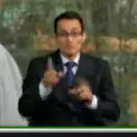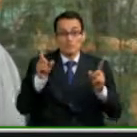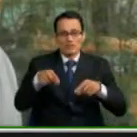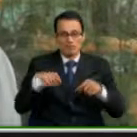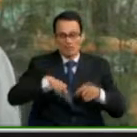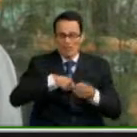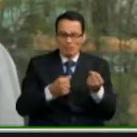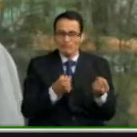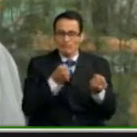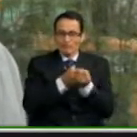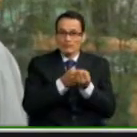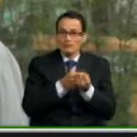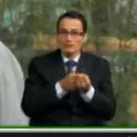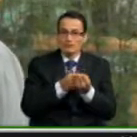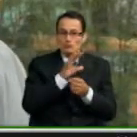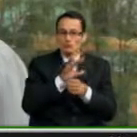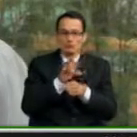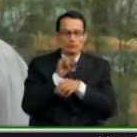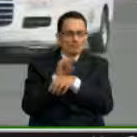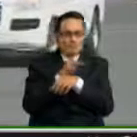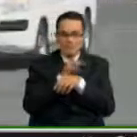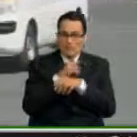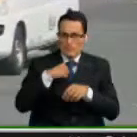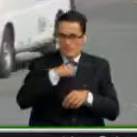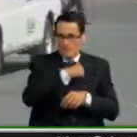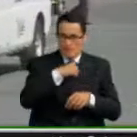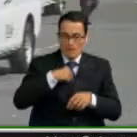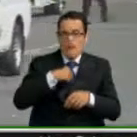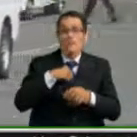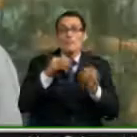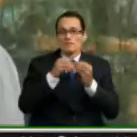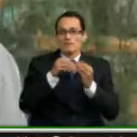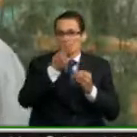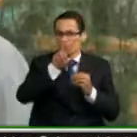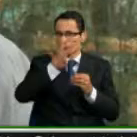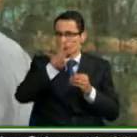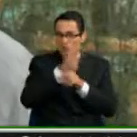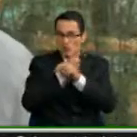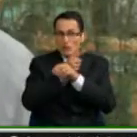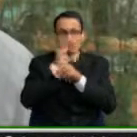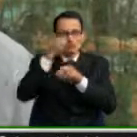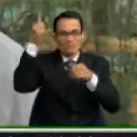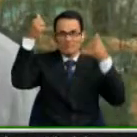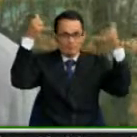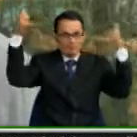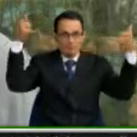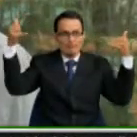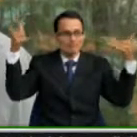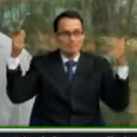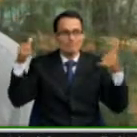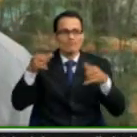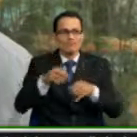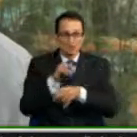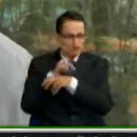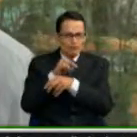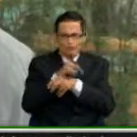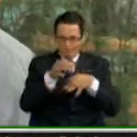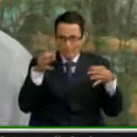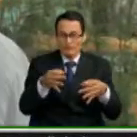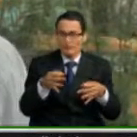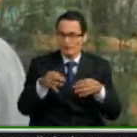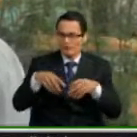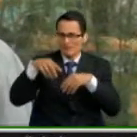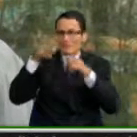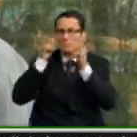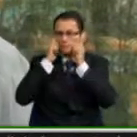la seguridad privada, el tema de las 24 horas de monitoreo de cámaras, la policía fortaleció el pie de fuerza para que de esta manera